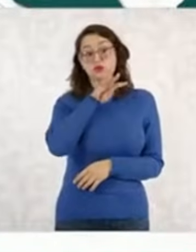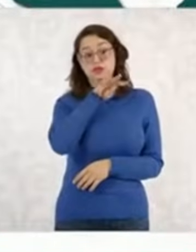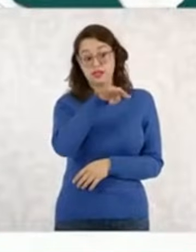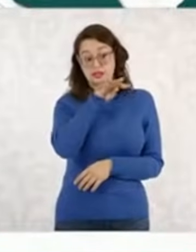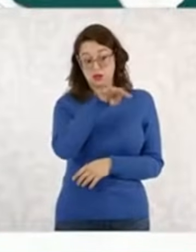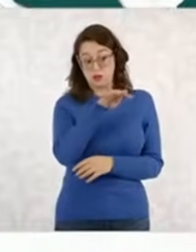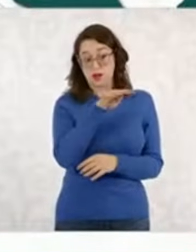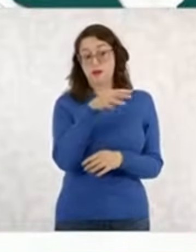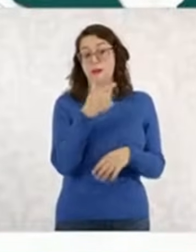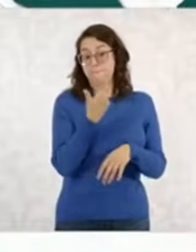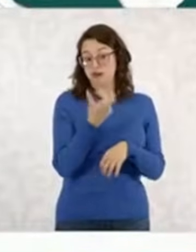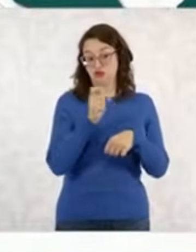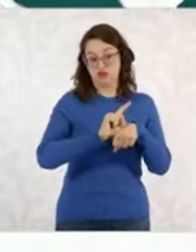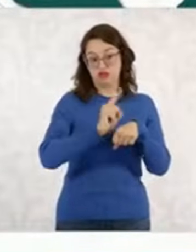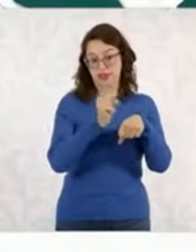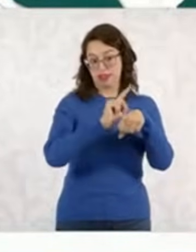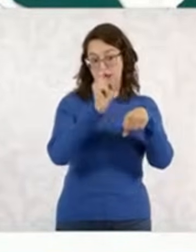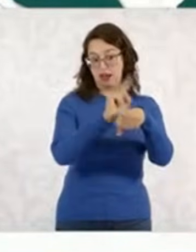419.88 pesos a